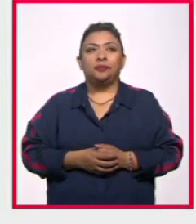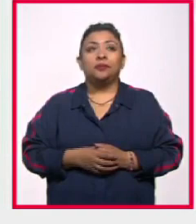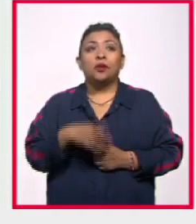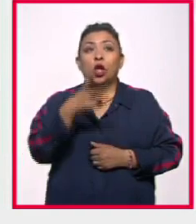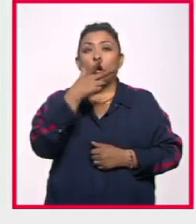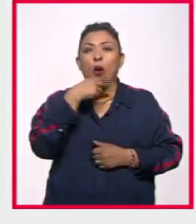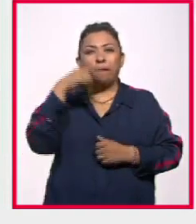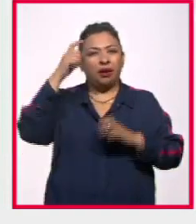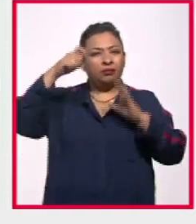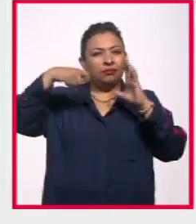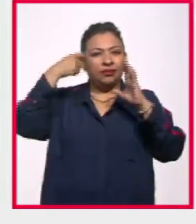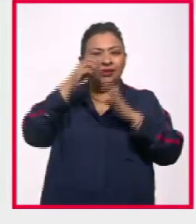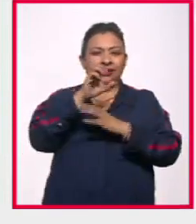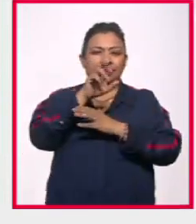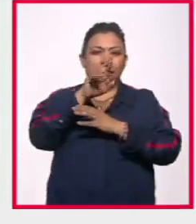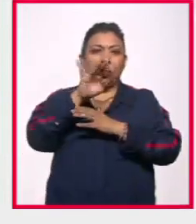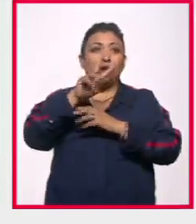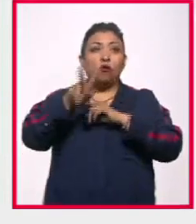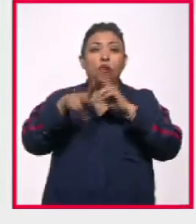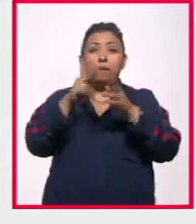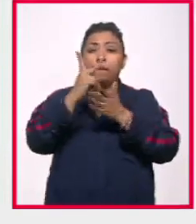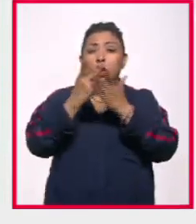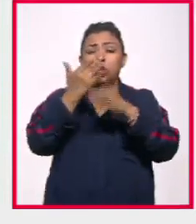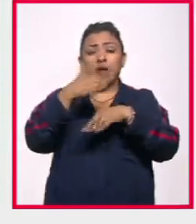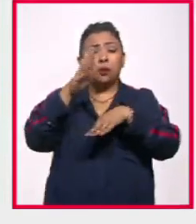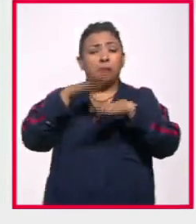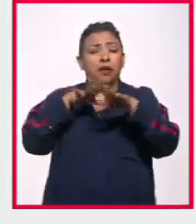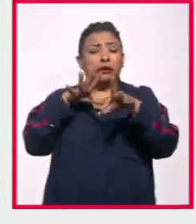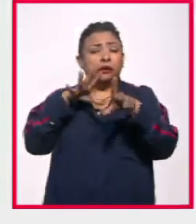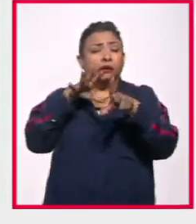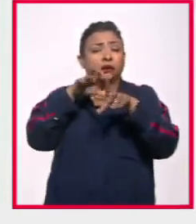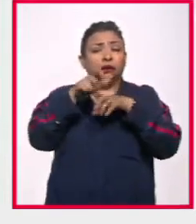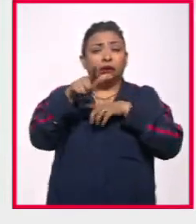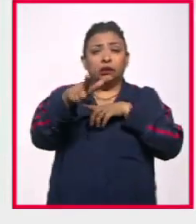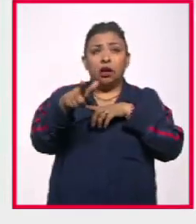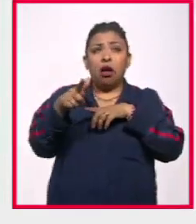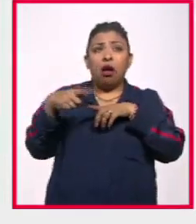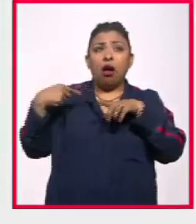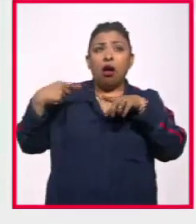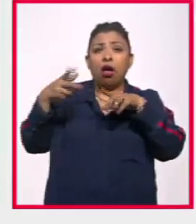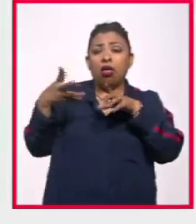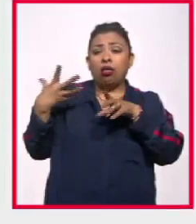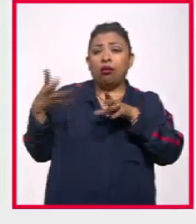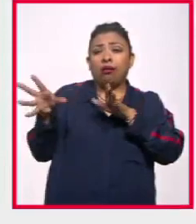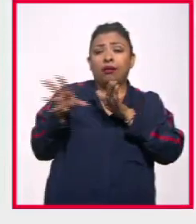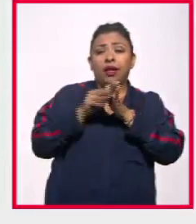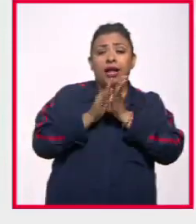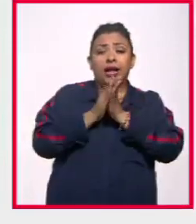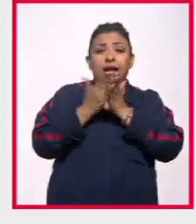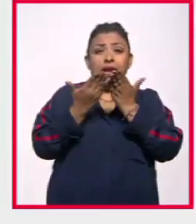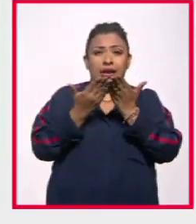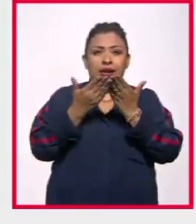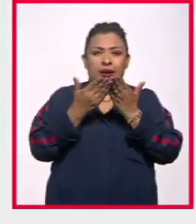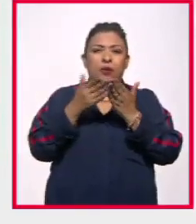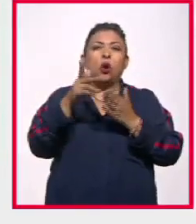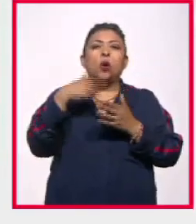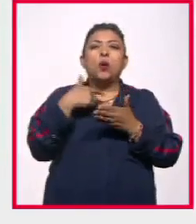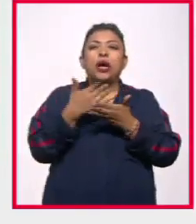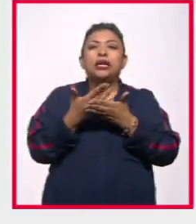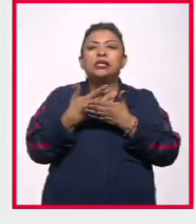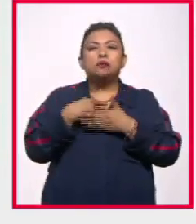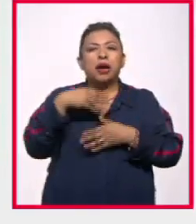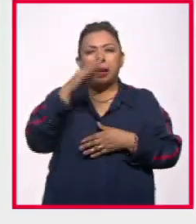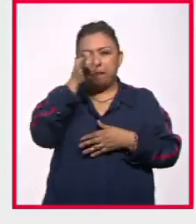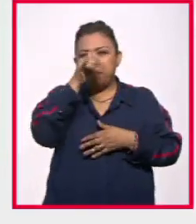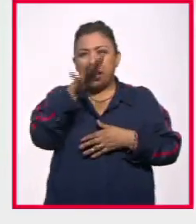El cineasta colombiano Ciro Guerra se embarcó en el proyecto más ambicioso de su carrera, en la adaptación cinematográfica del libro Waiting for the Barbarians,